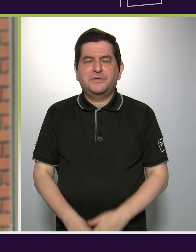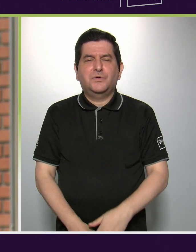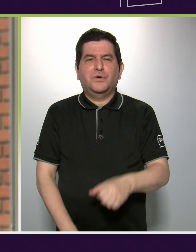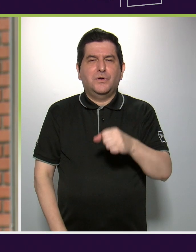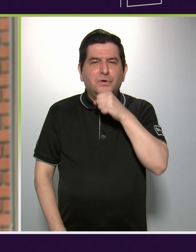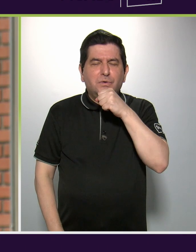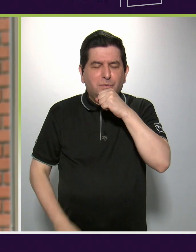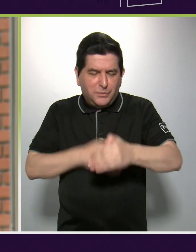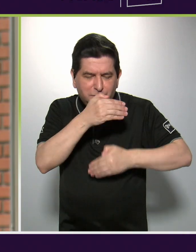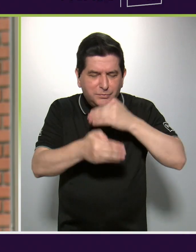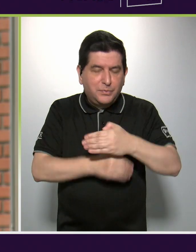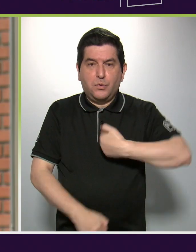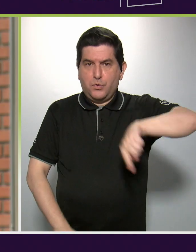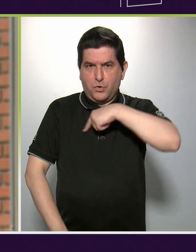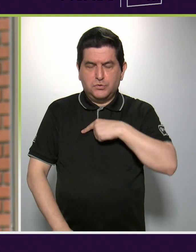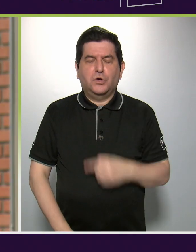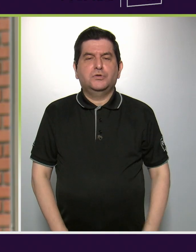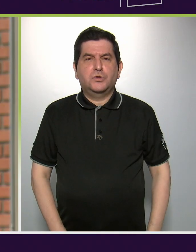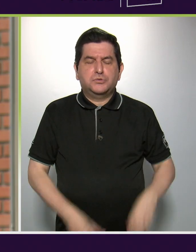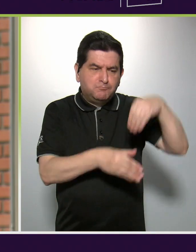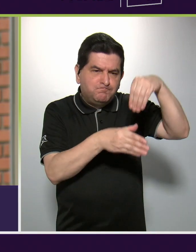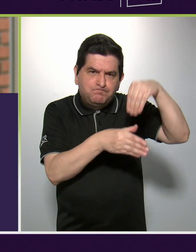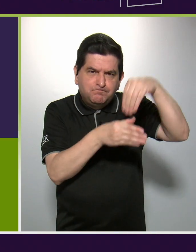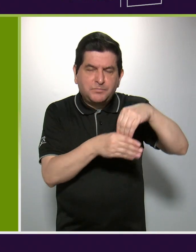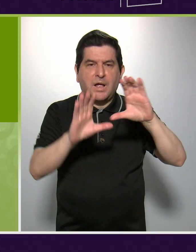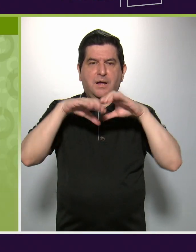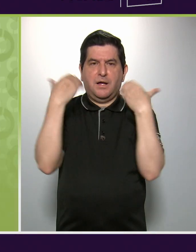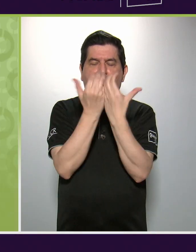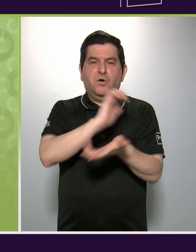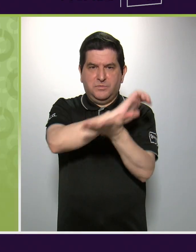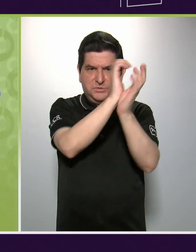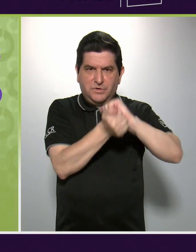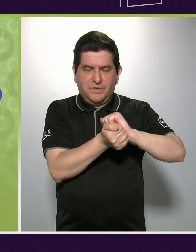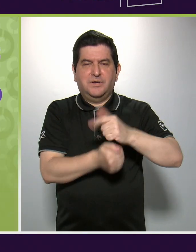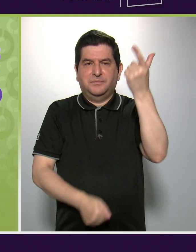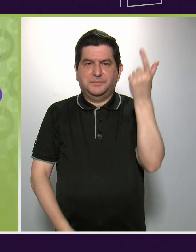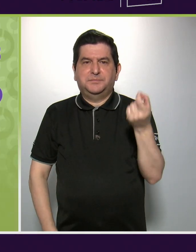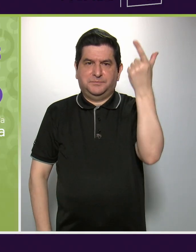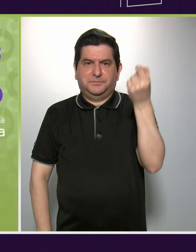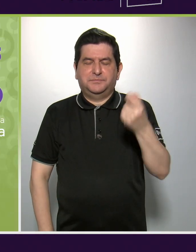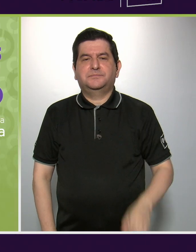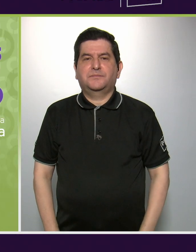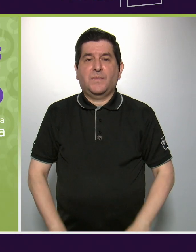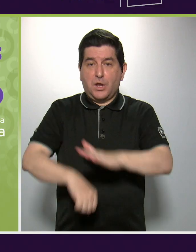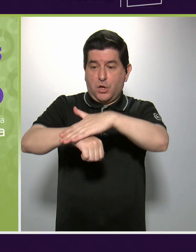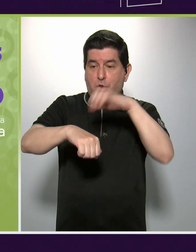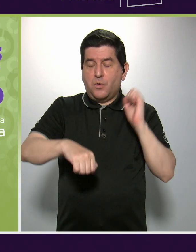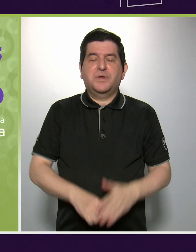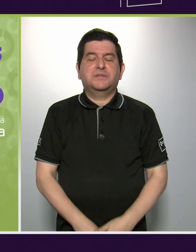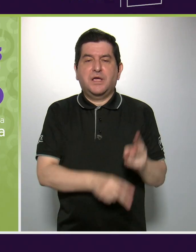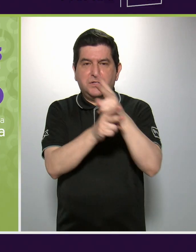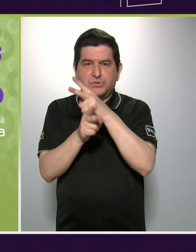del Envejecimiento hemos hecho algunos aportes en la Comisión de Reforma de Pensiones que convocó